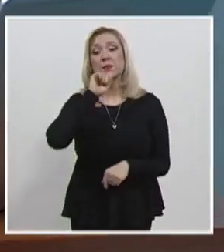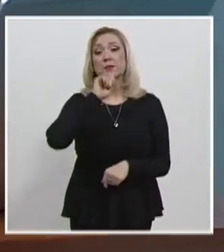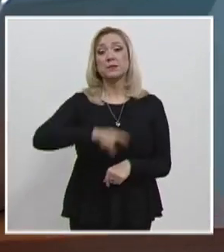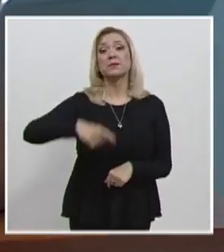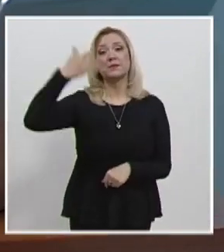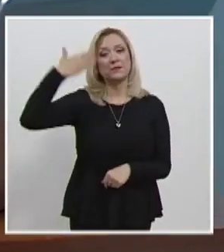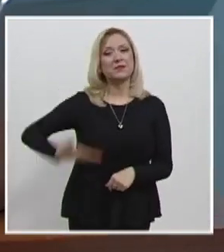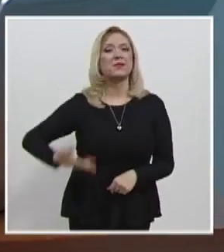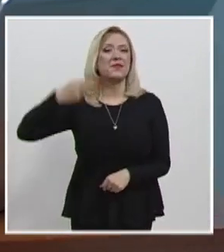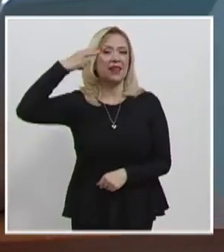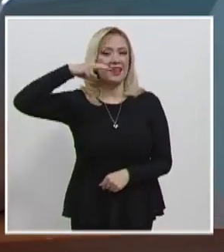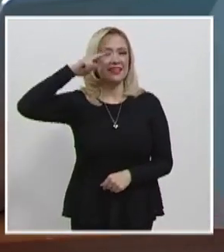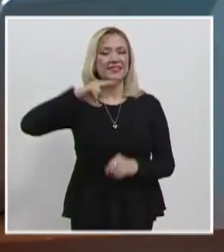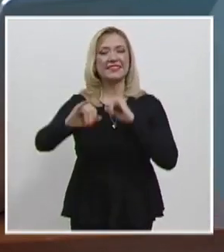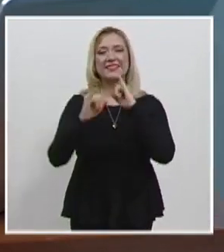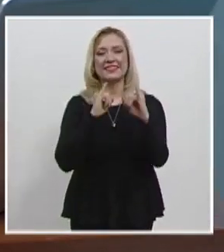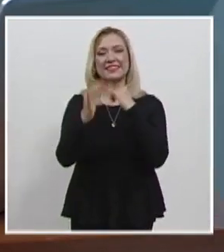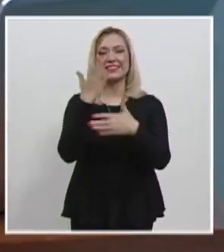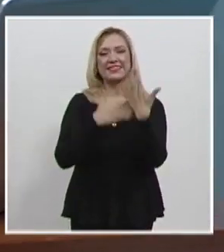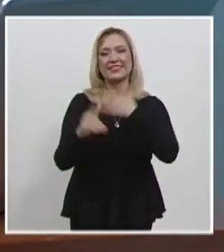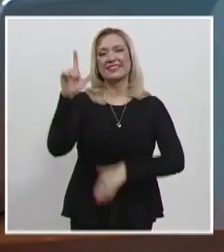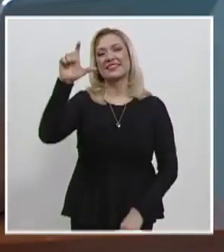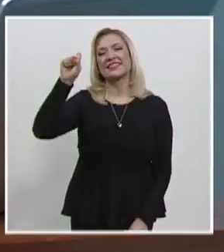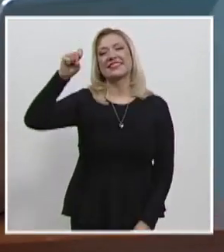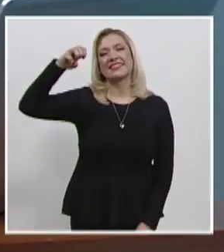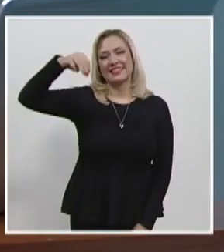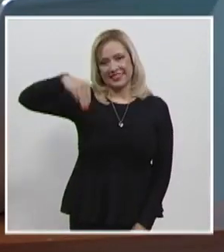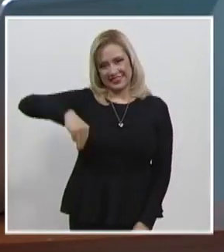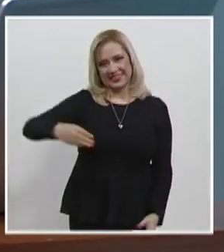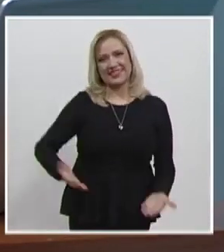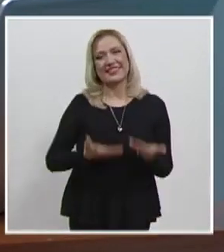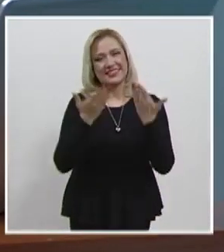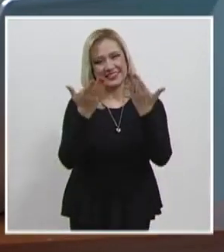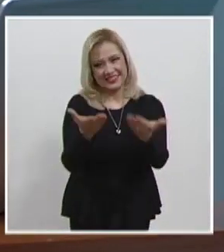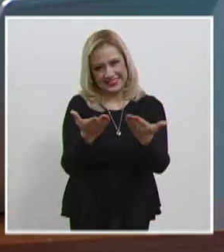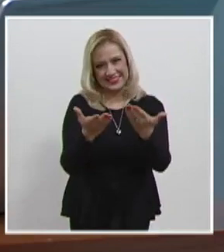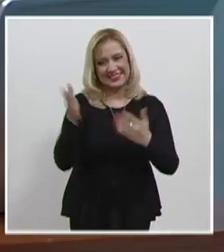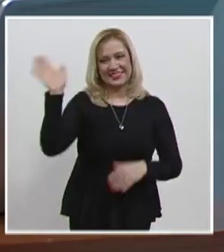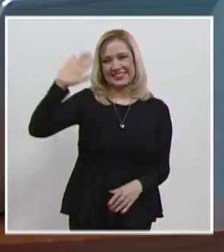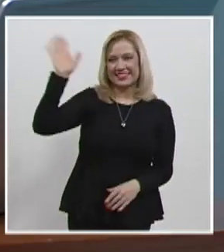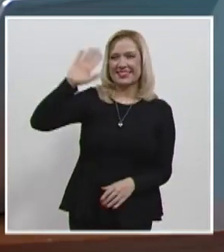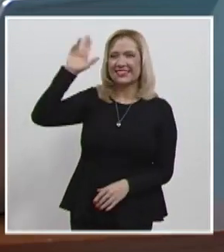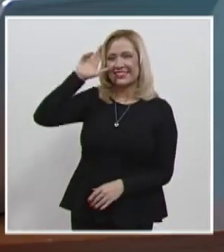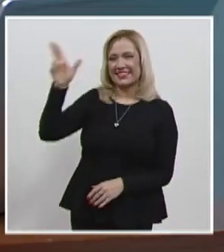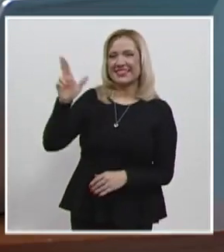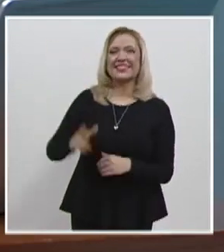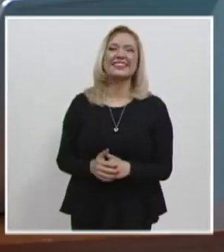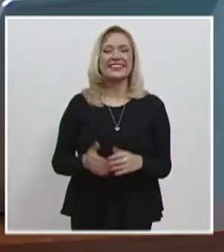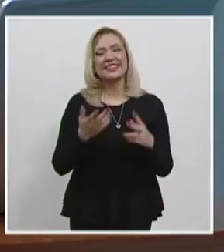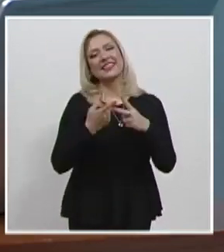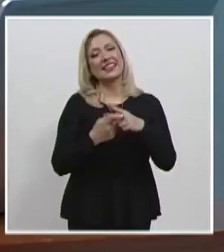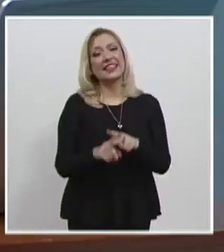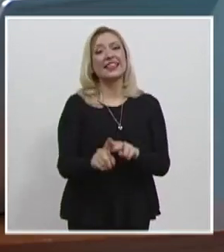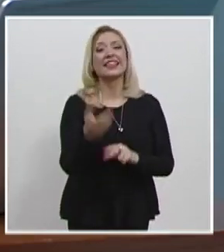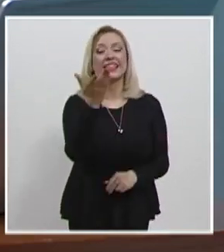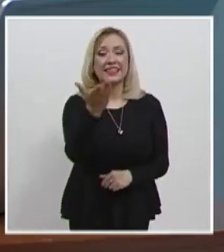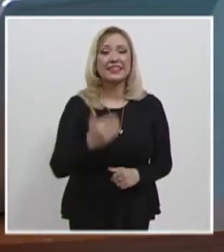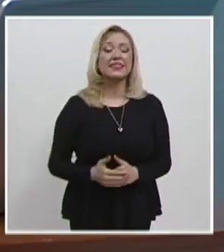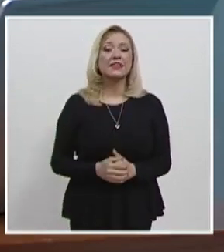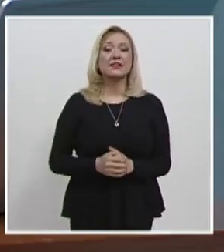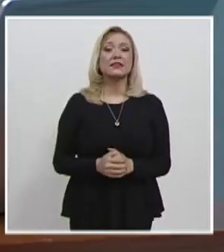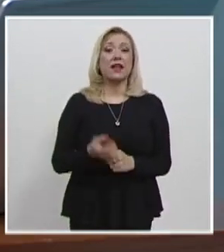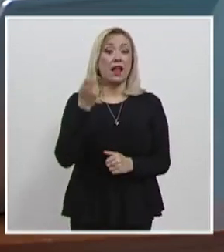también a mi compañera Nidia Díaz en la interpretación de lengua de señas mexicana Hola Nidia Vámonos con toda la información